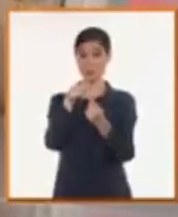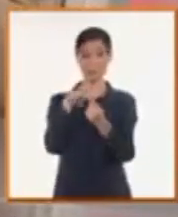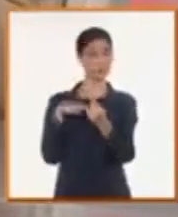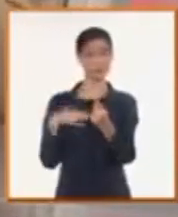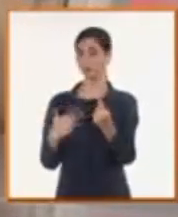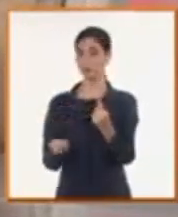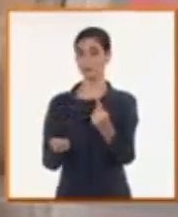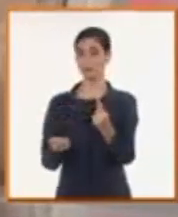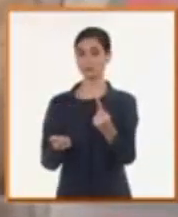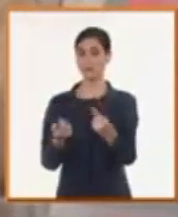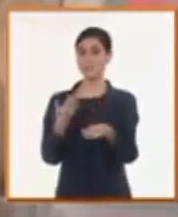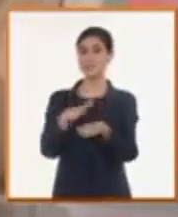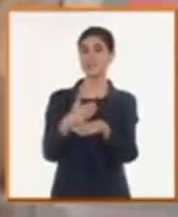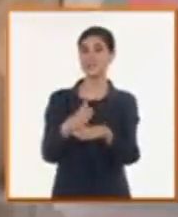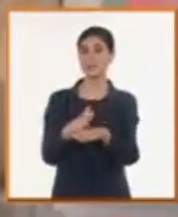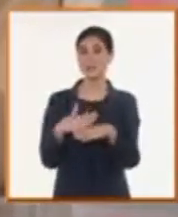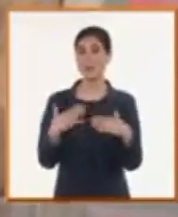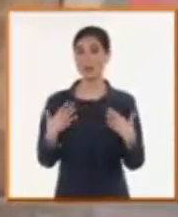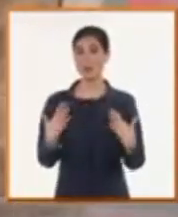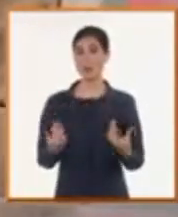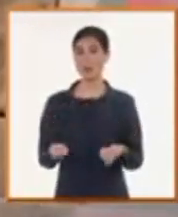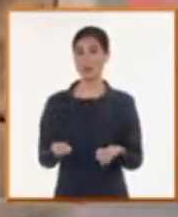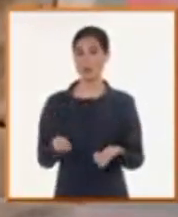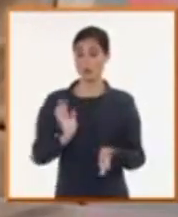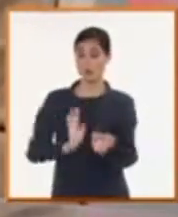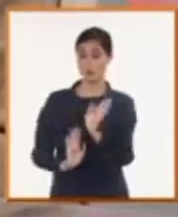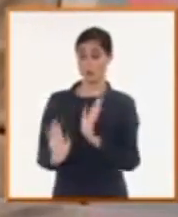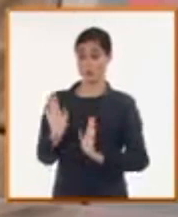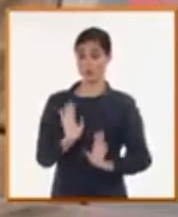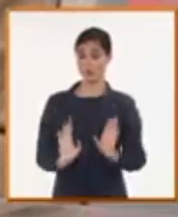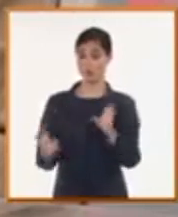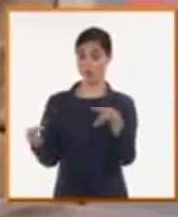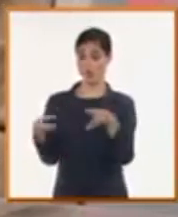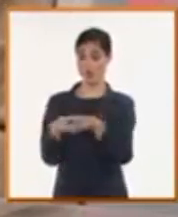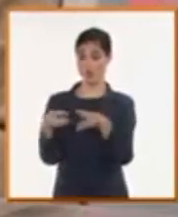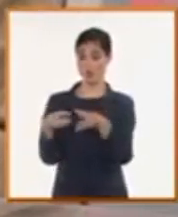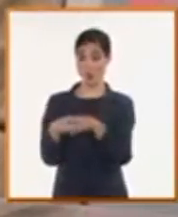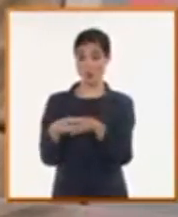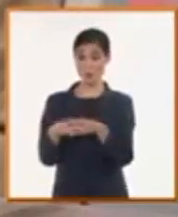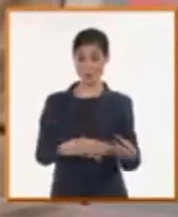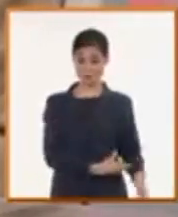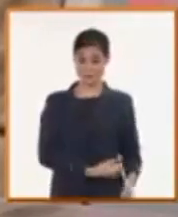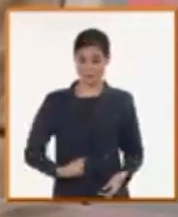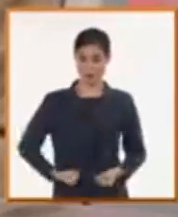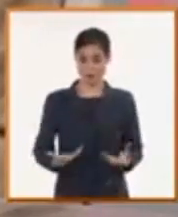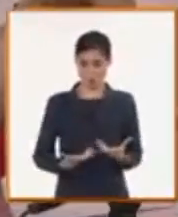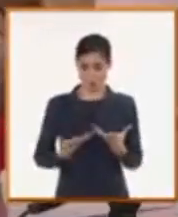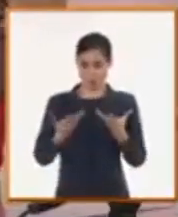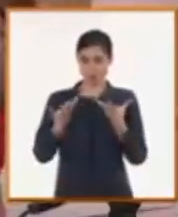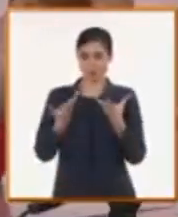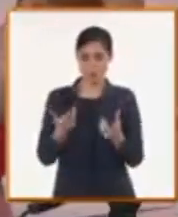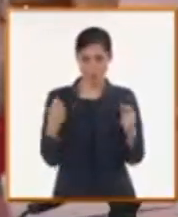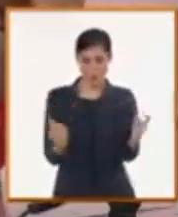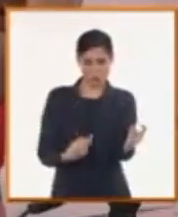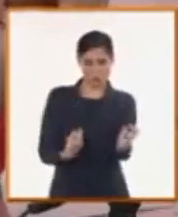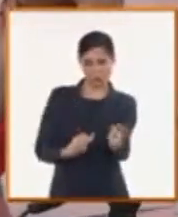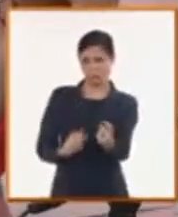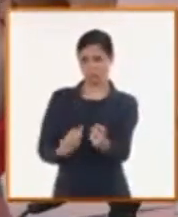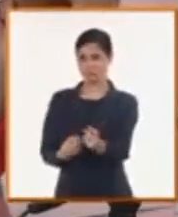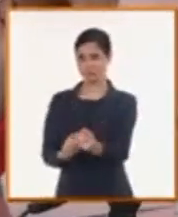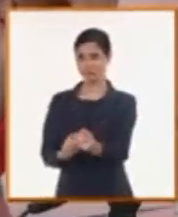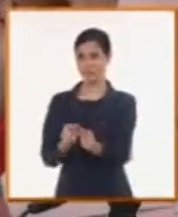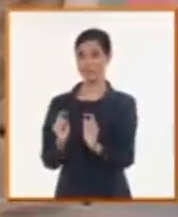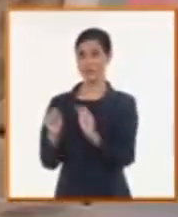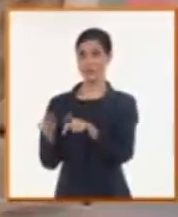Cuito Canavale y golpear fuertemente por la dirección suroccidental. ¿Qué región identificamos